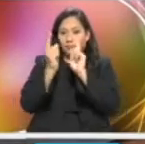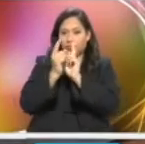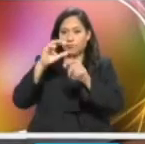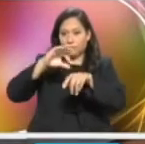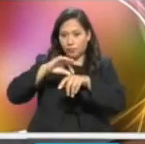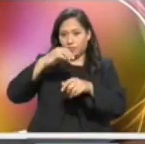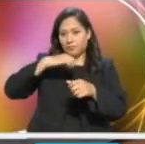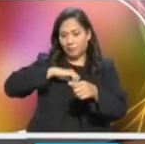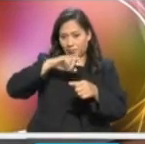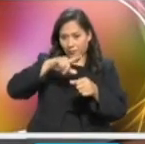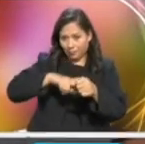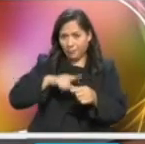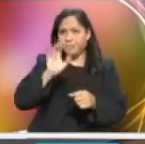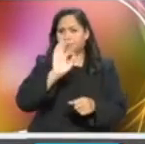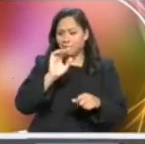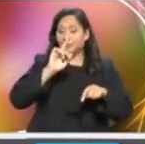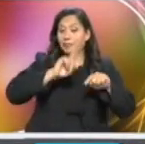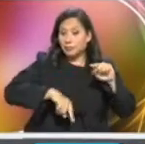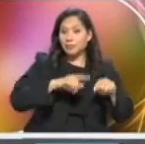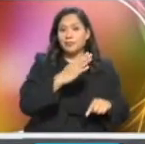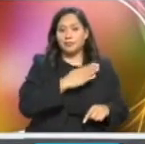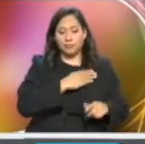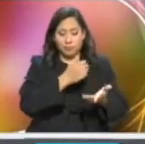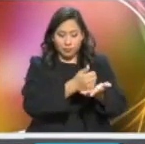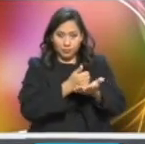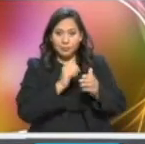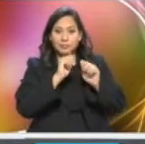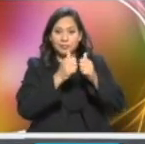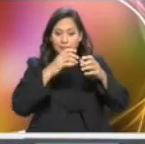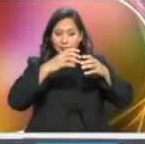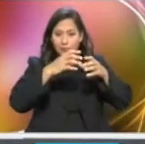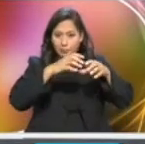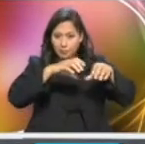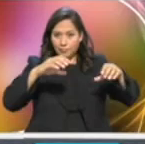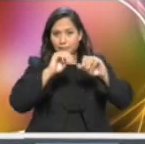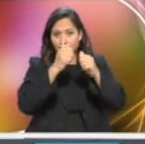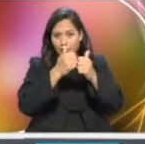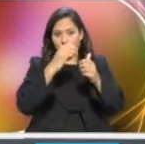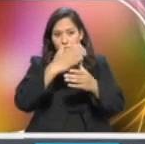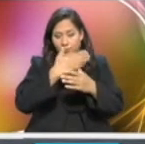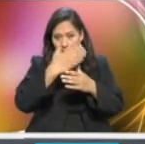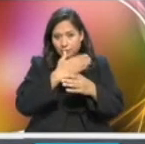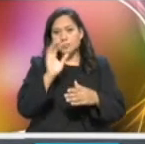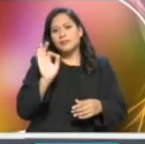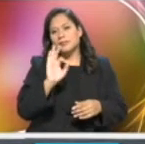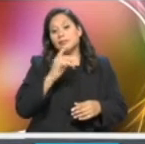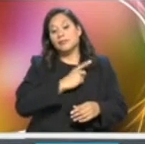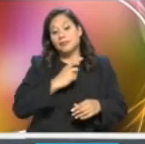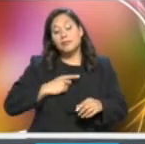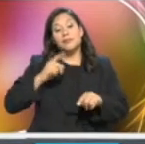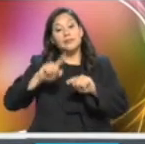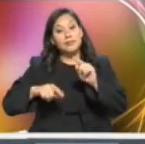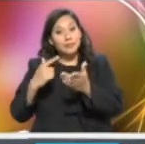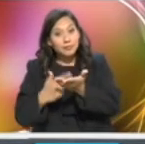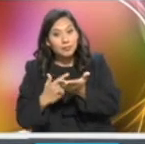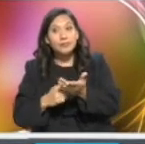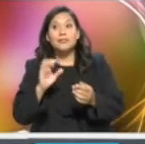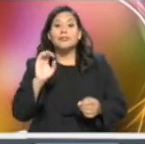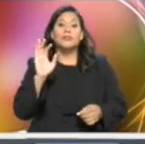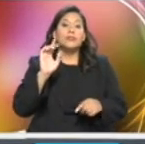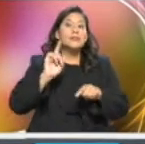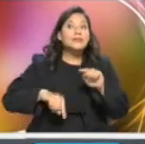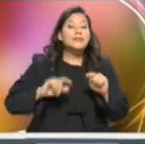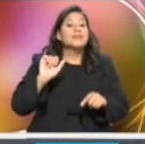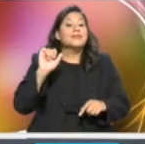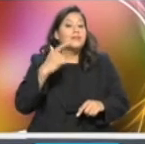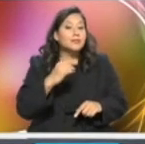¿Por qué? Porque a lo mejor tú estás quitando algo bueno, como un pan integral, y deberías a lo mejor de quitar las grasas o quitar algo que realmente te